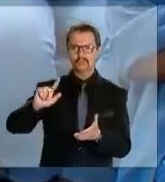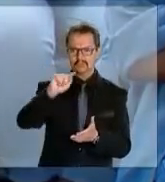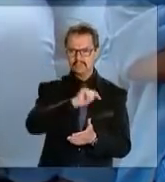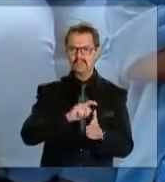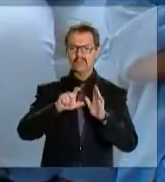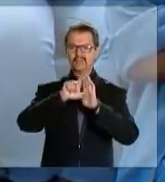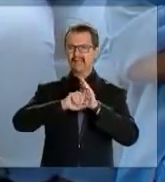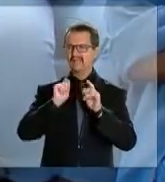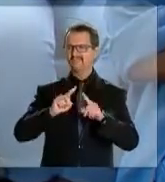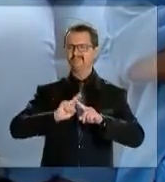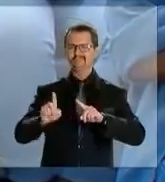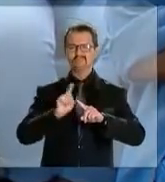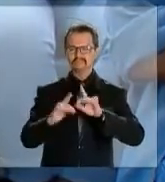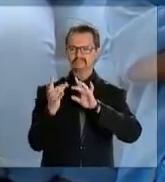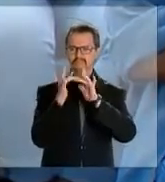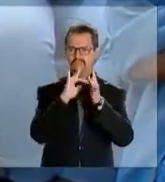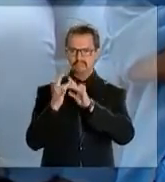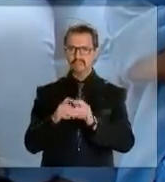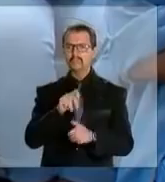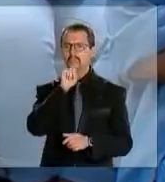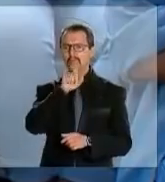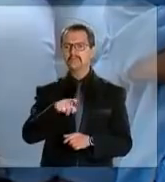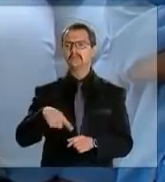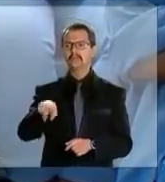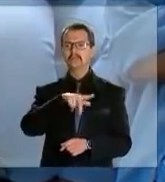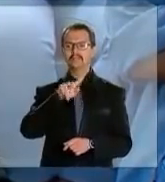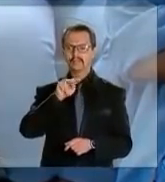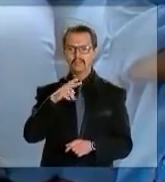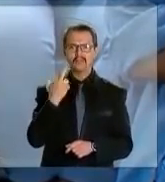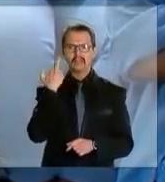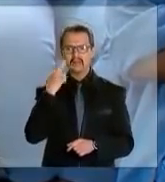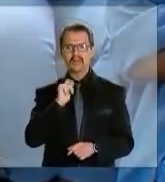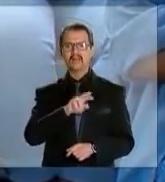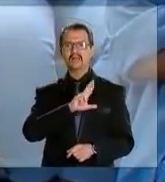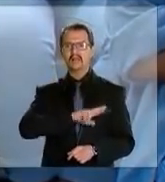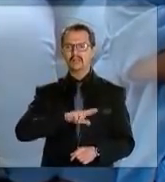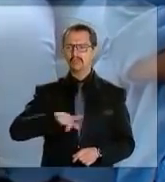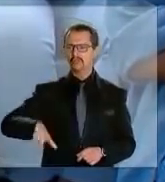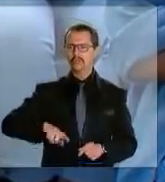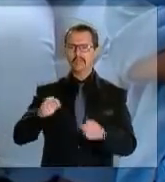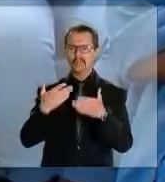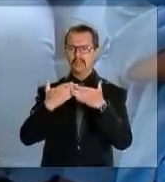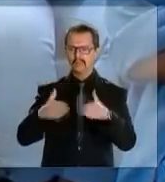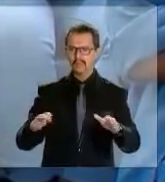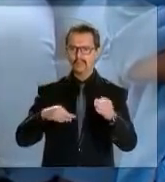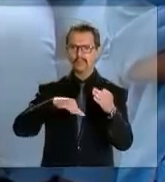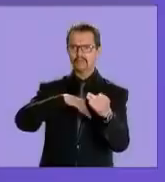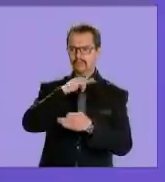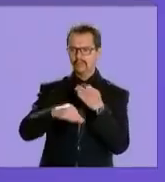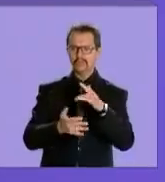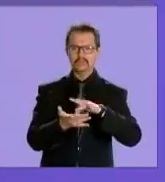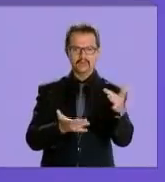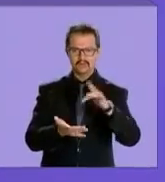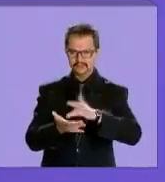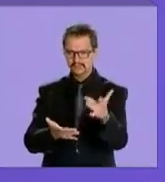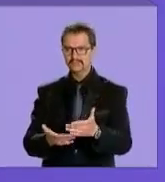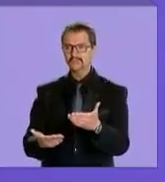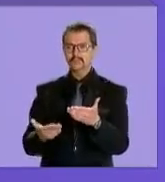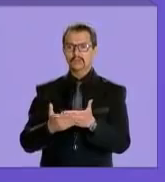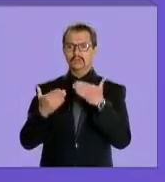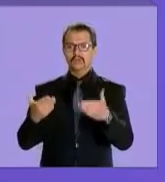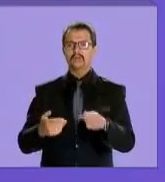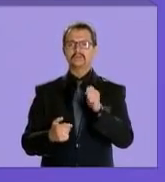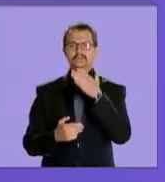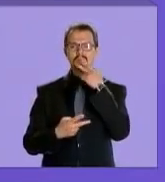y televisoras públicas y privadas de méxico a todos muchas gracias le damos ahora sí la bienvenida al candidato